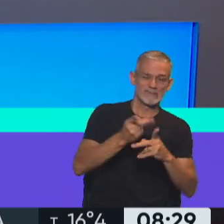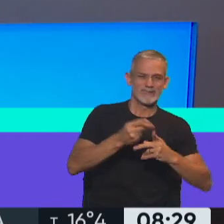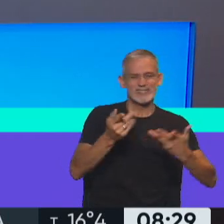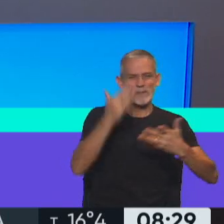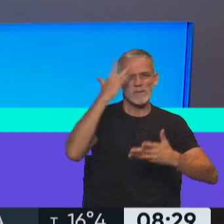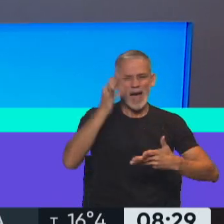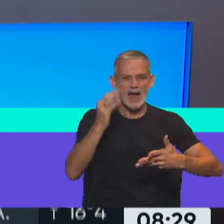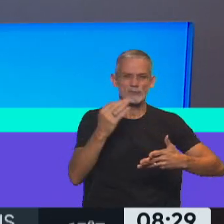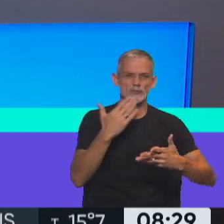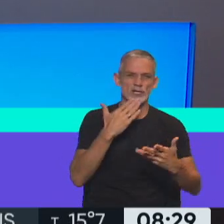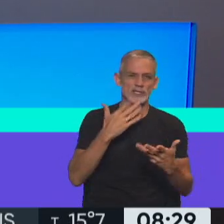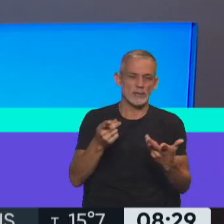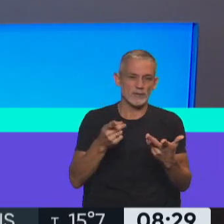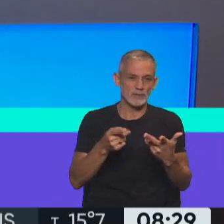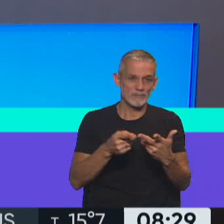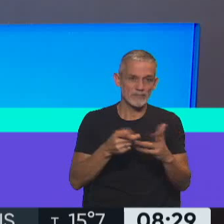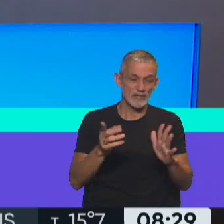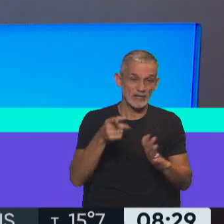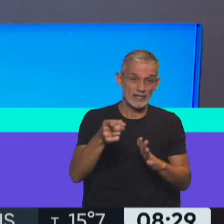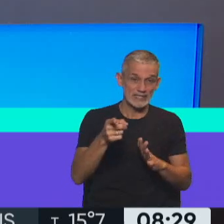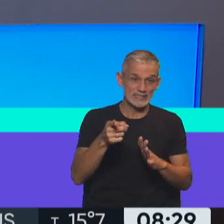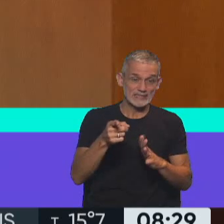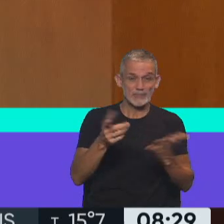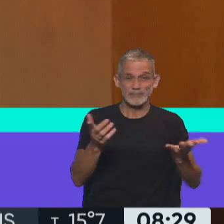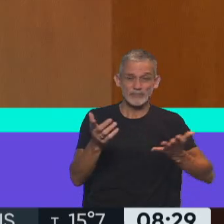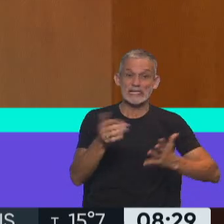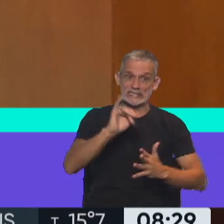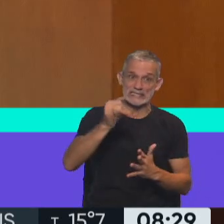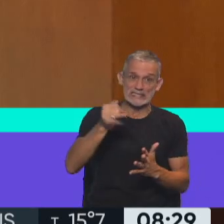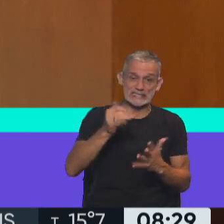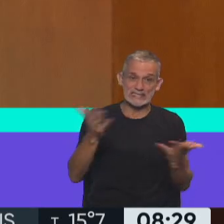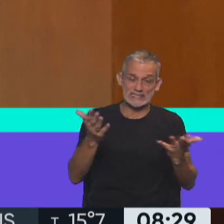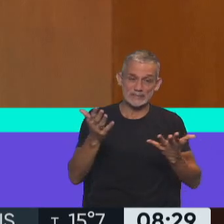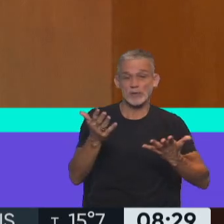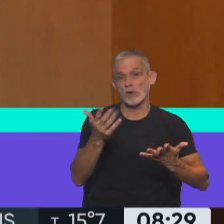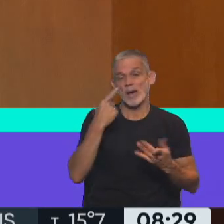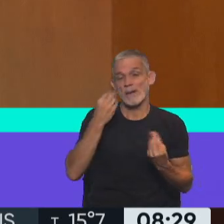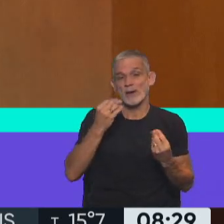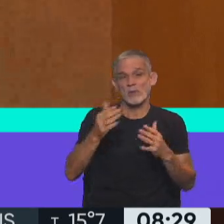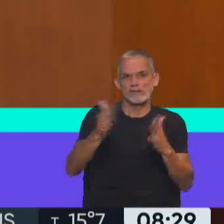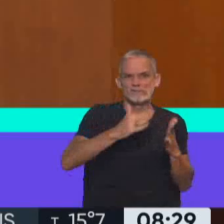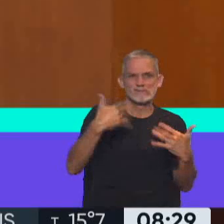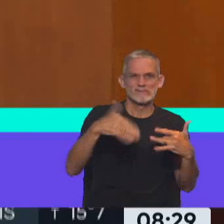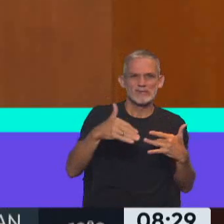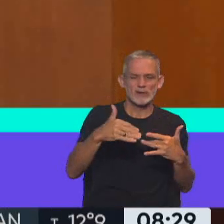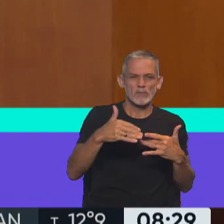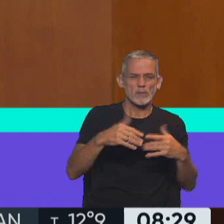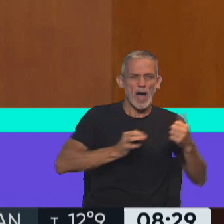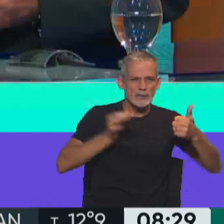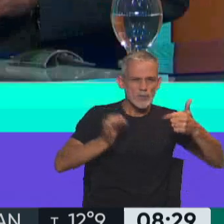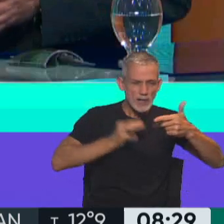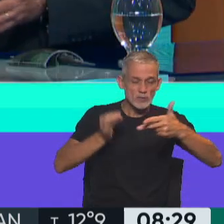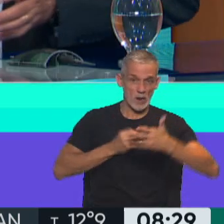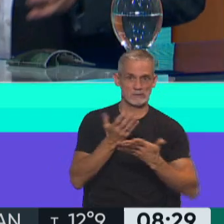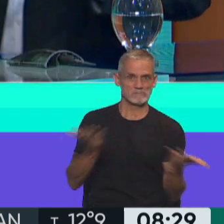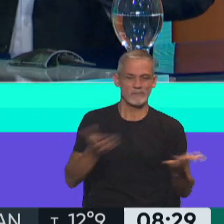de marzo, para abril, o no ante esta circunstancia? Lo que pasa, yo creo que sí, pero vamos a tener que ver si este brote se repite todos los años. Claro. O